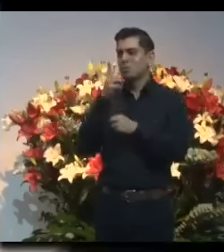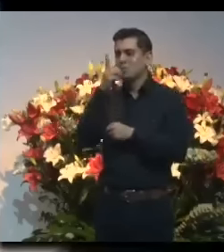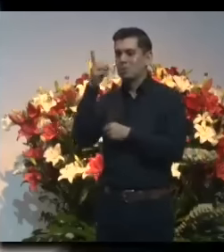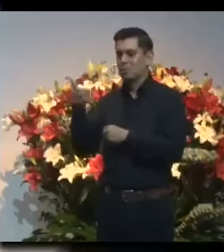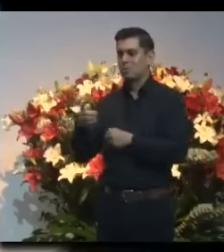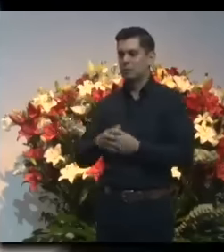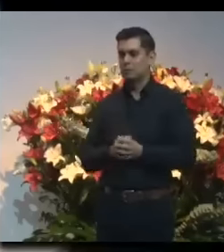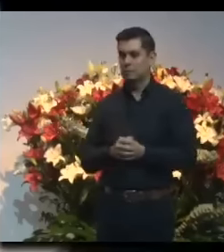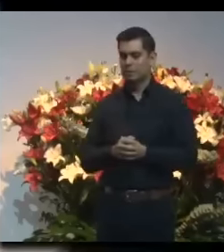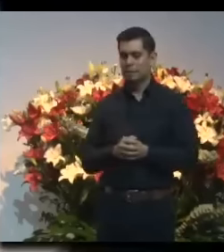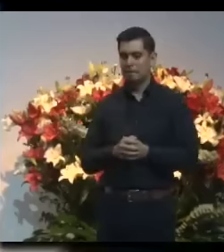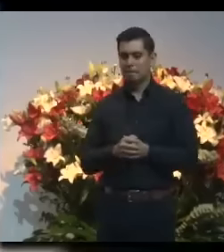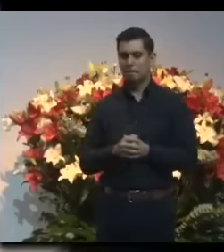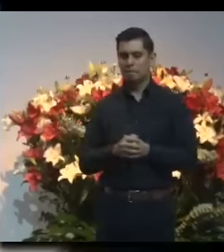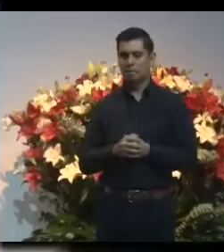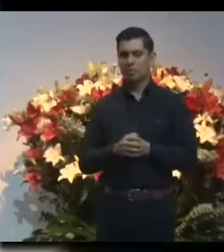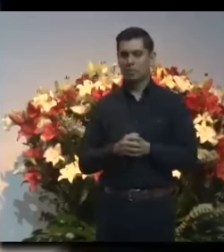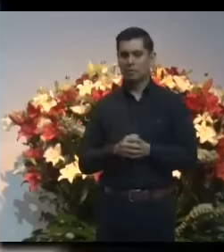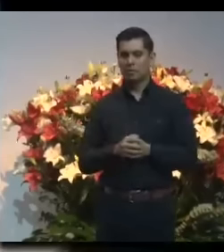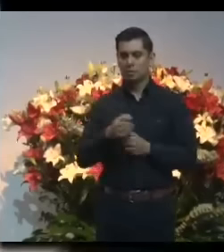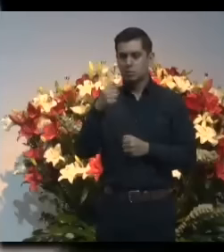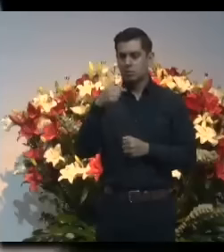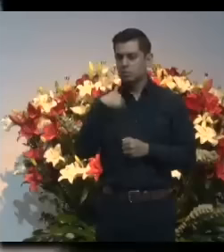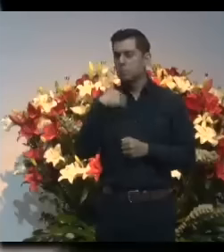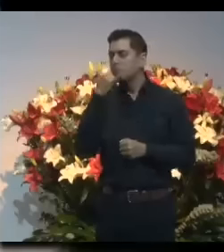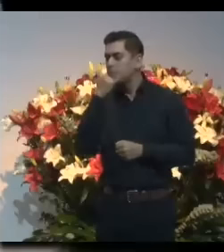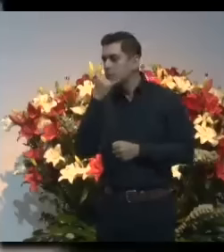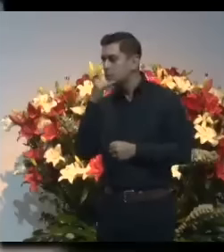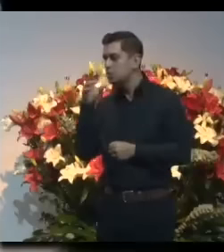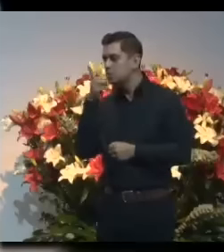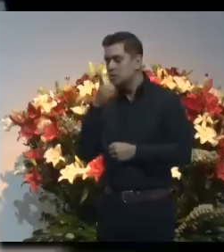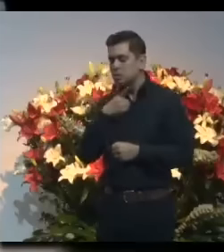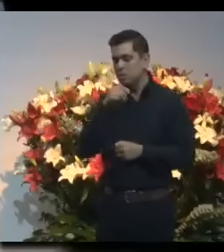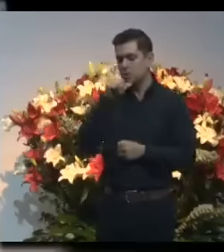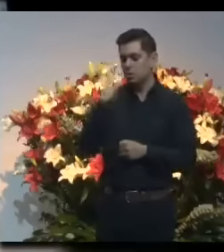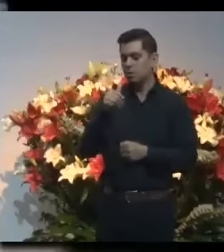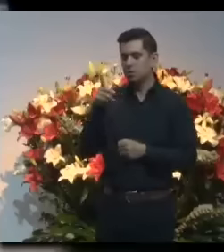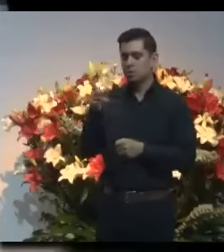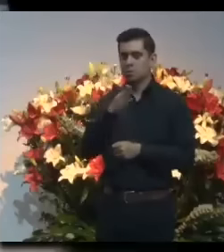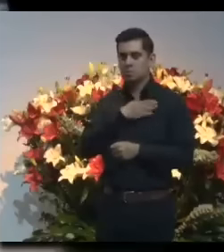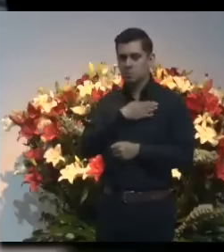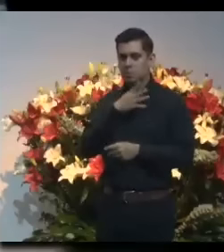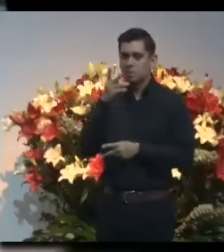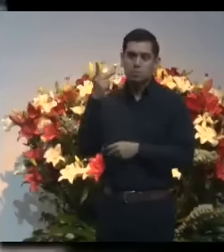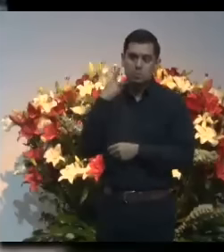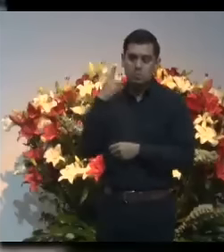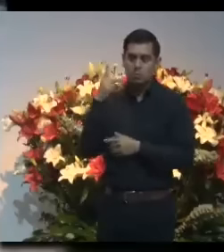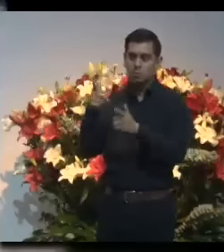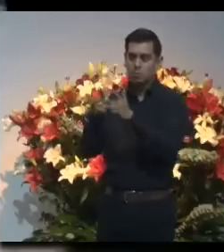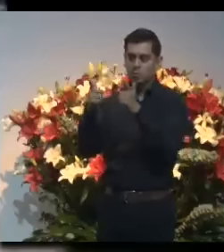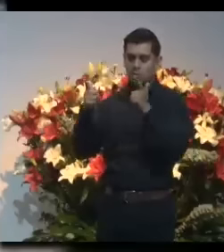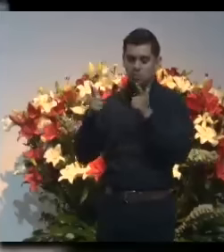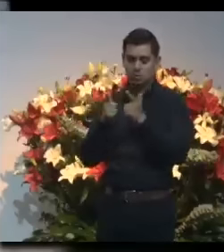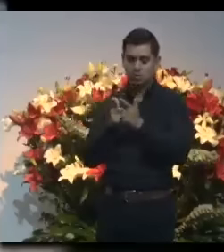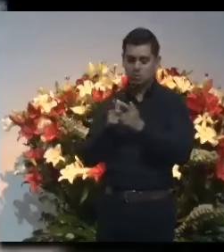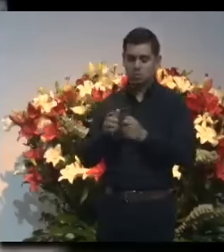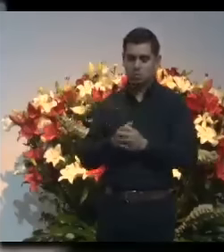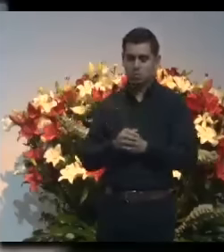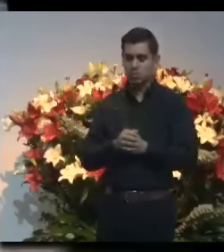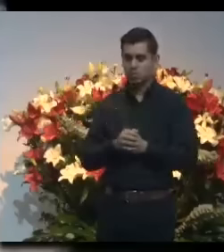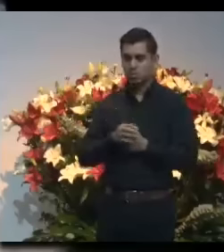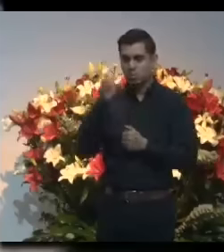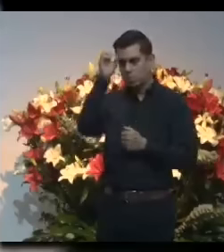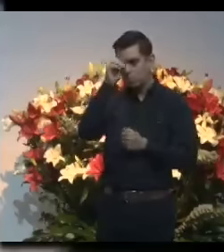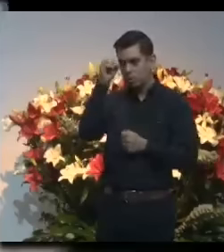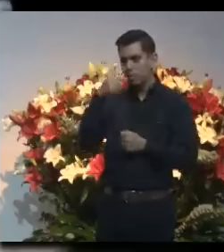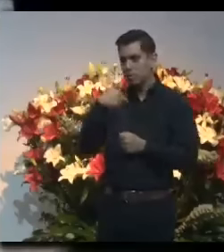no me contestó. ¿Son buenos políticos o no? Y si merecen representar bueno, a la gente. Bueno, esa decisión la tomaron los partidos. Yo pero no quiero soy, saber su opinión. Yo vengo no a